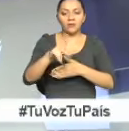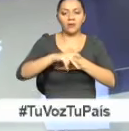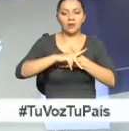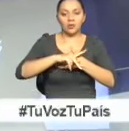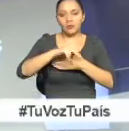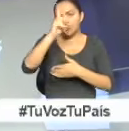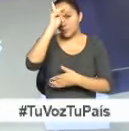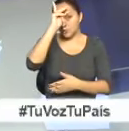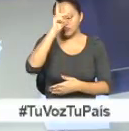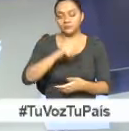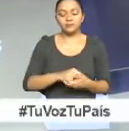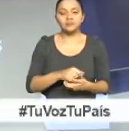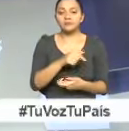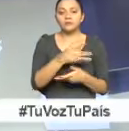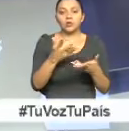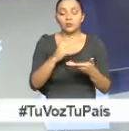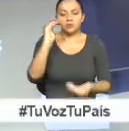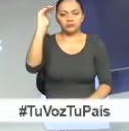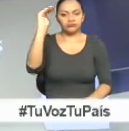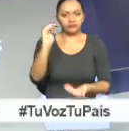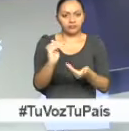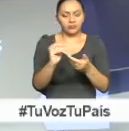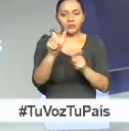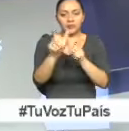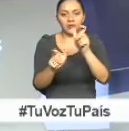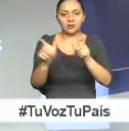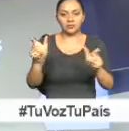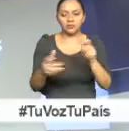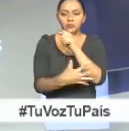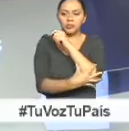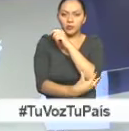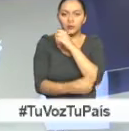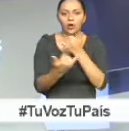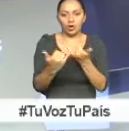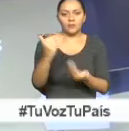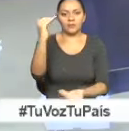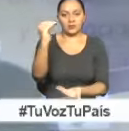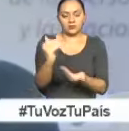Esos países consiguieron reducir la cantidad de habitantes que viven en la pobreza.